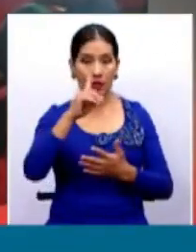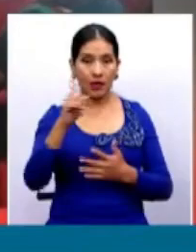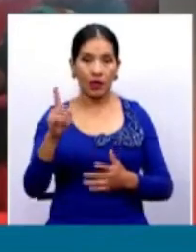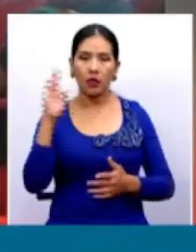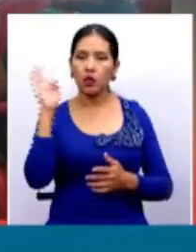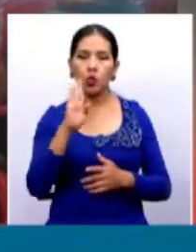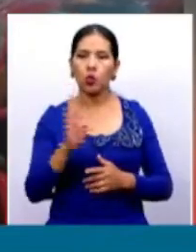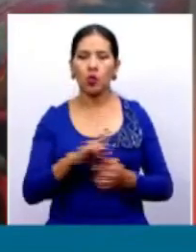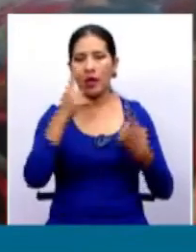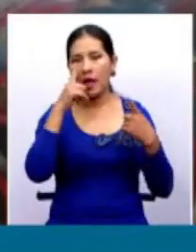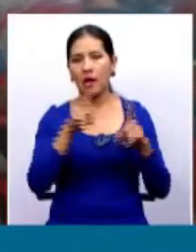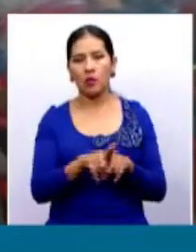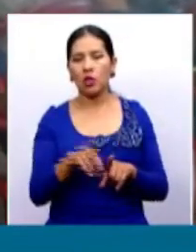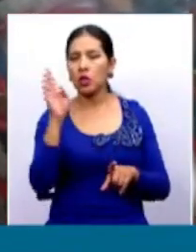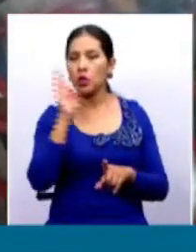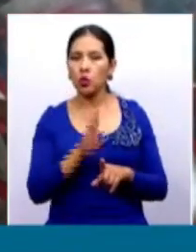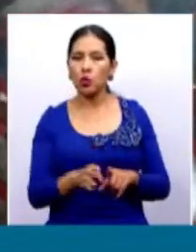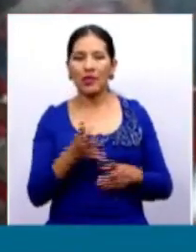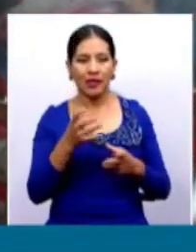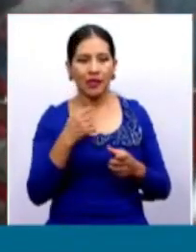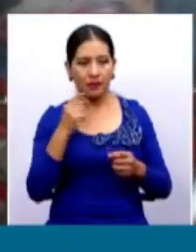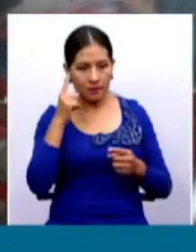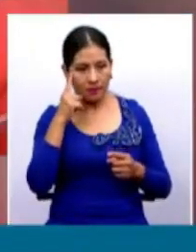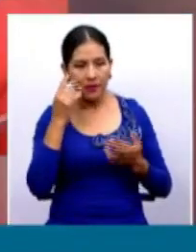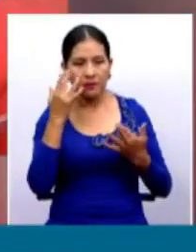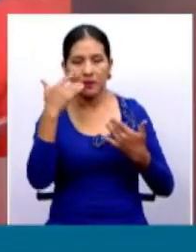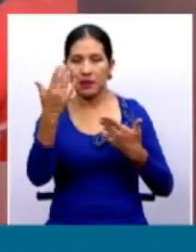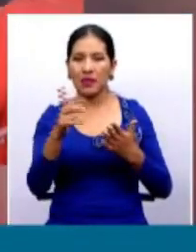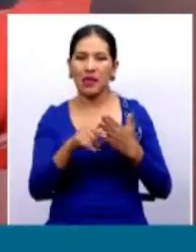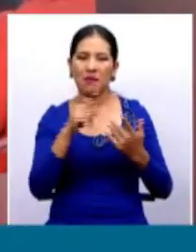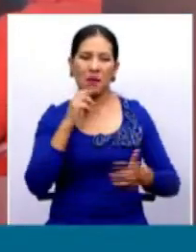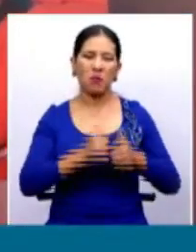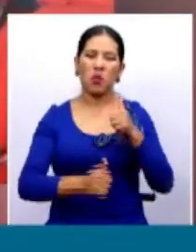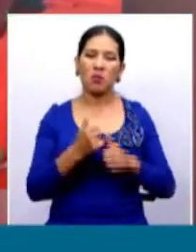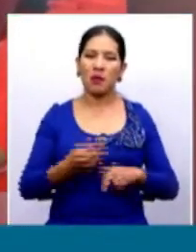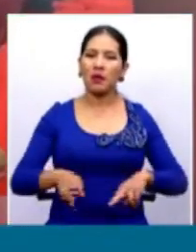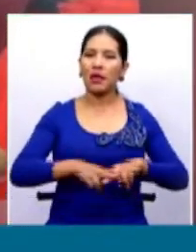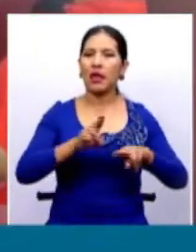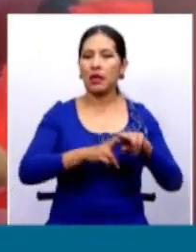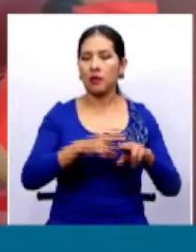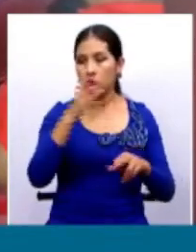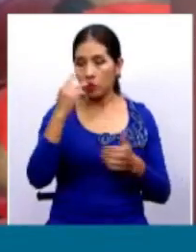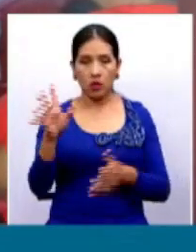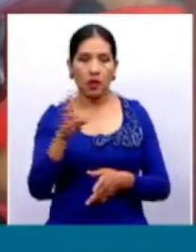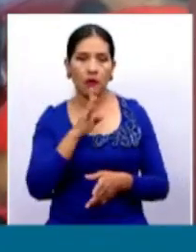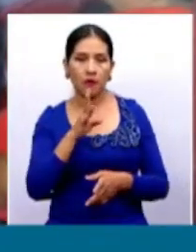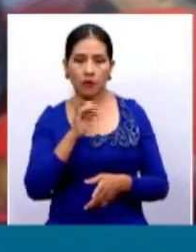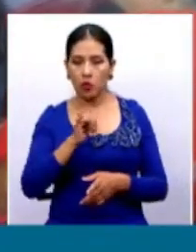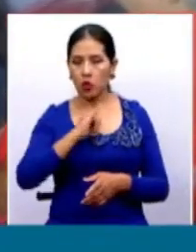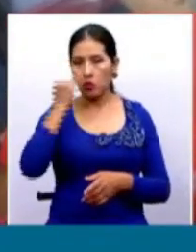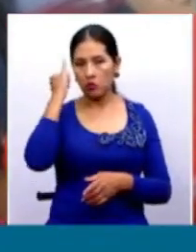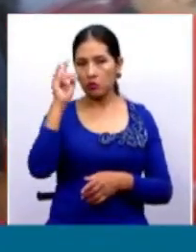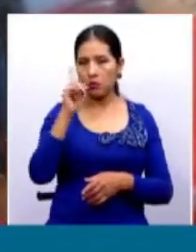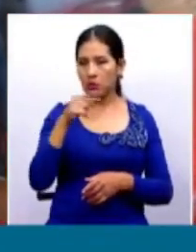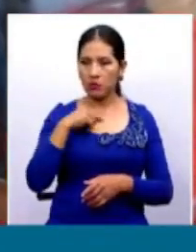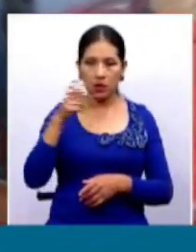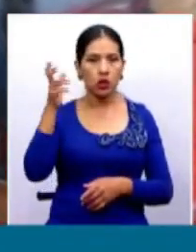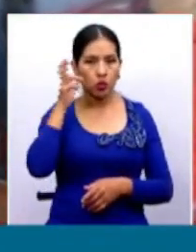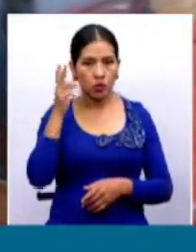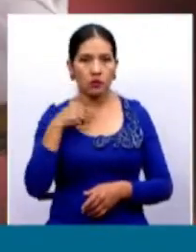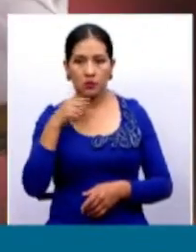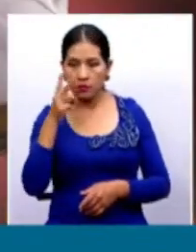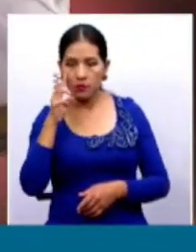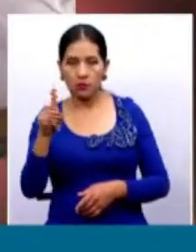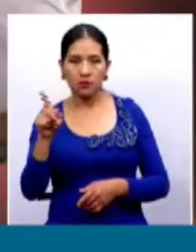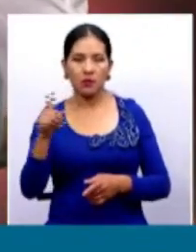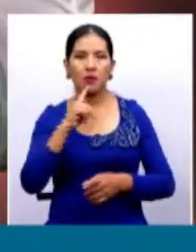siempre han estado pensando en convulsionar como ellos lo han dicho lo han expresado personalmente no me estoy inventando ellos lo